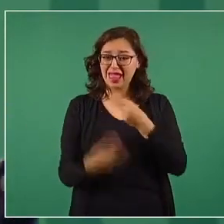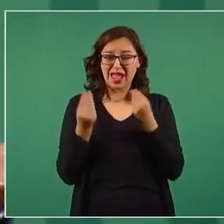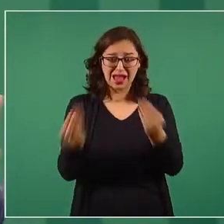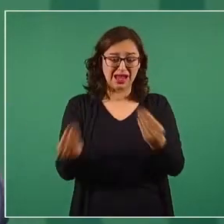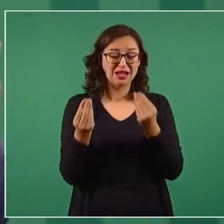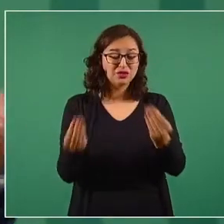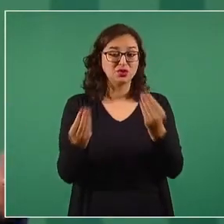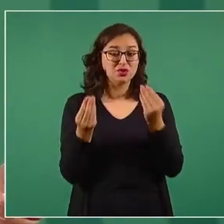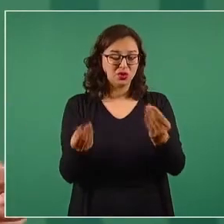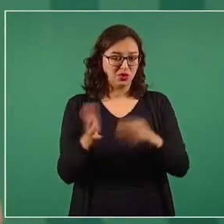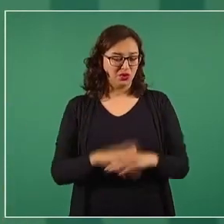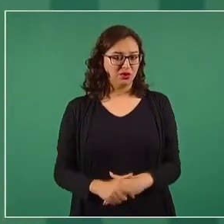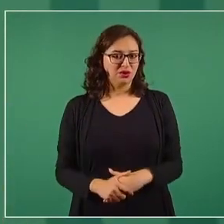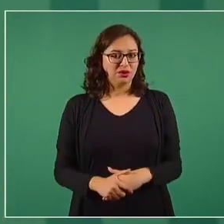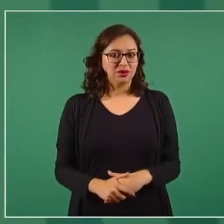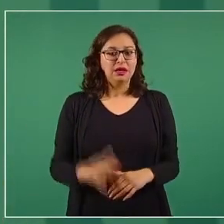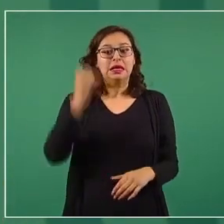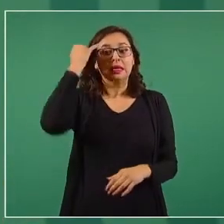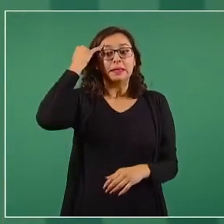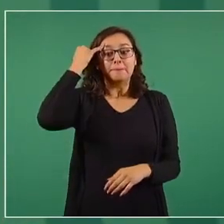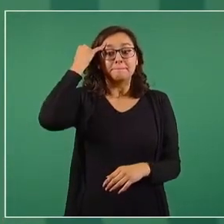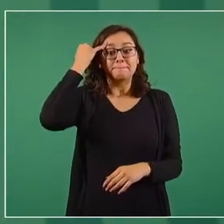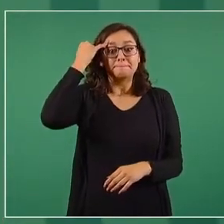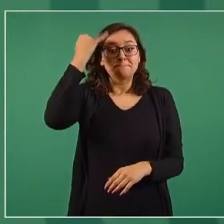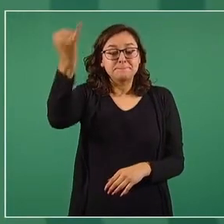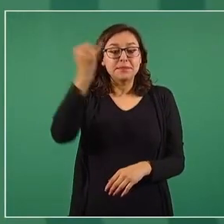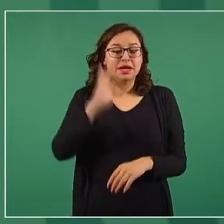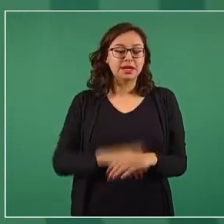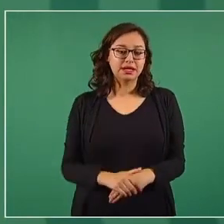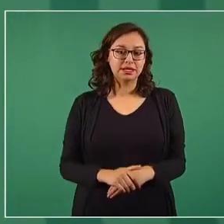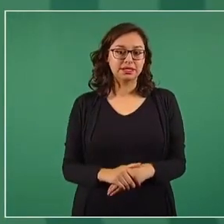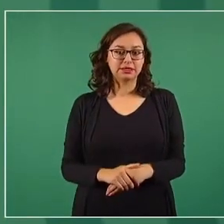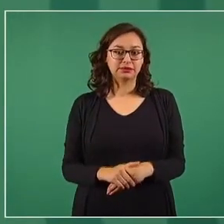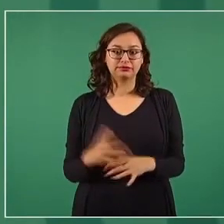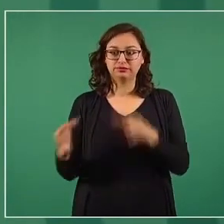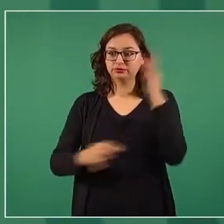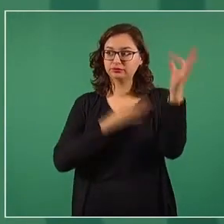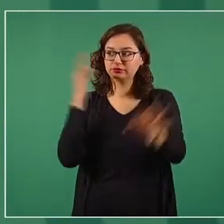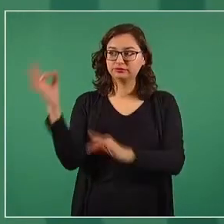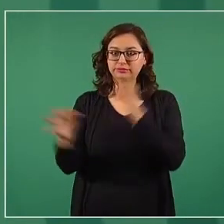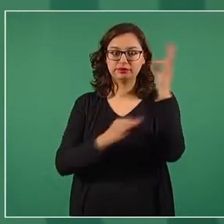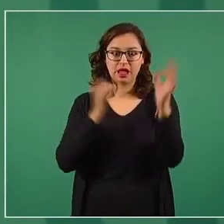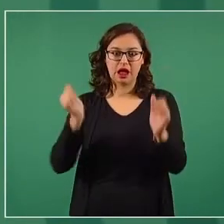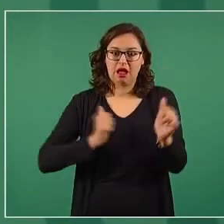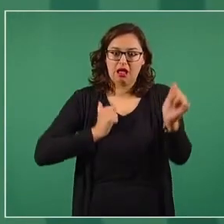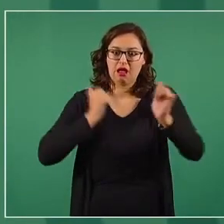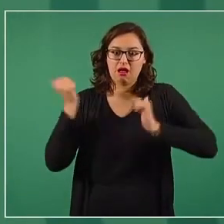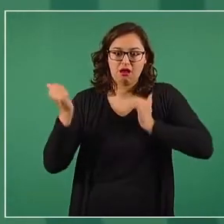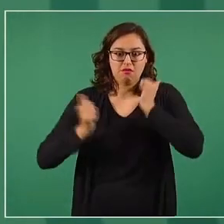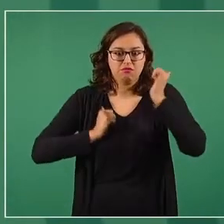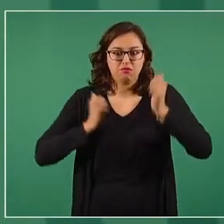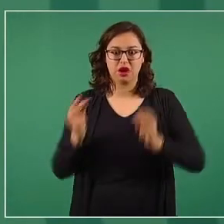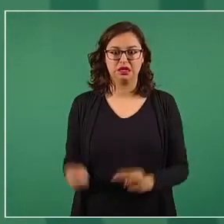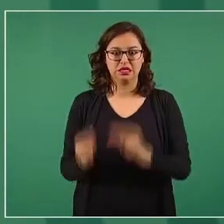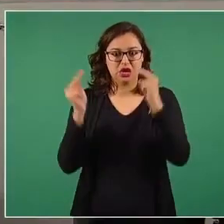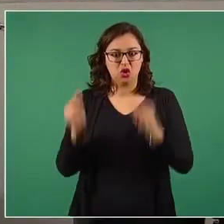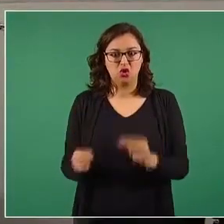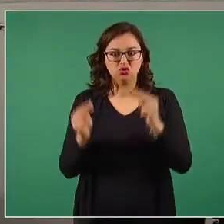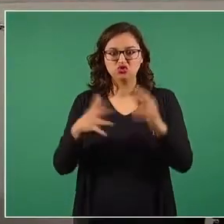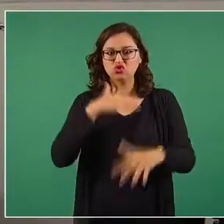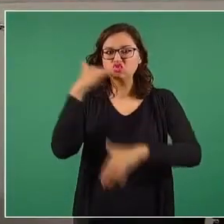Imagínense utilizar los medios de información para hacer negocios y saquear.